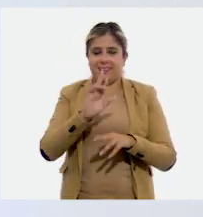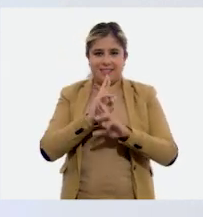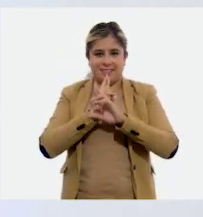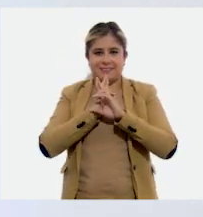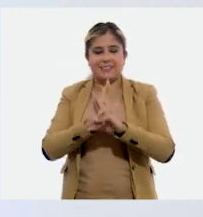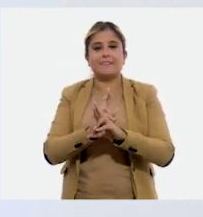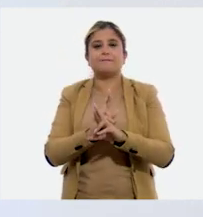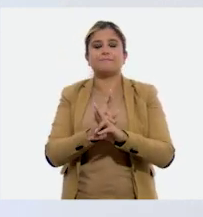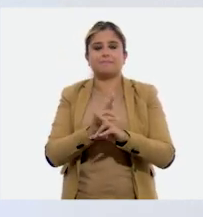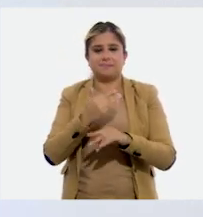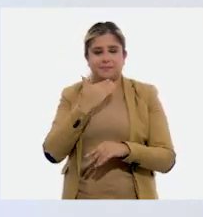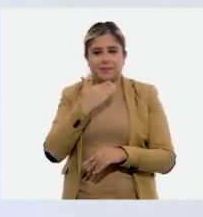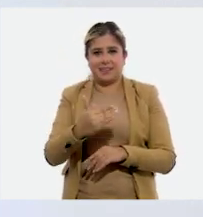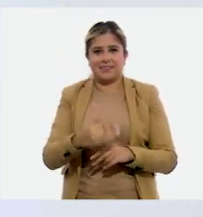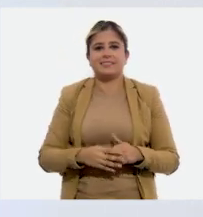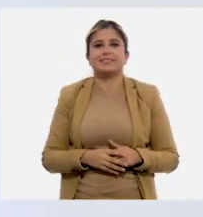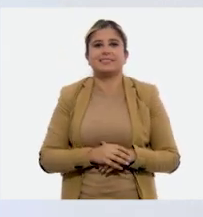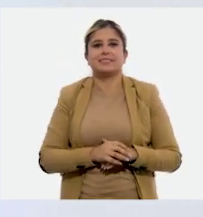bien, tenemos 10.